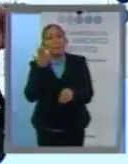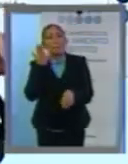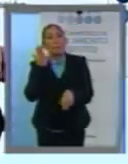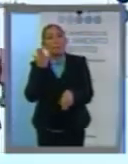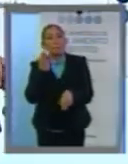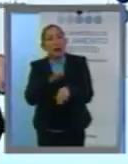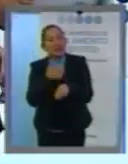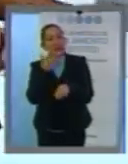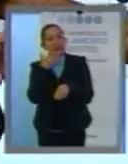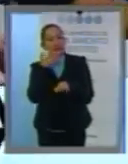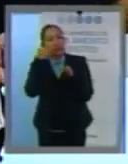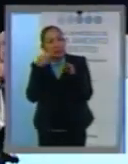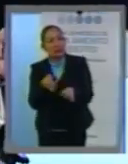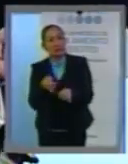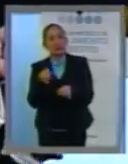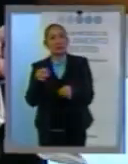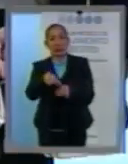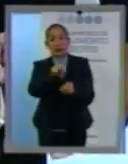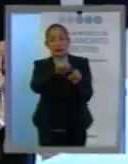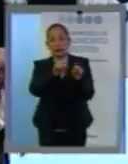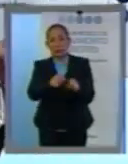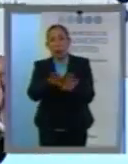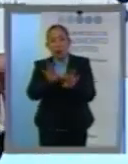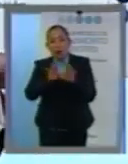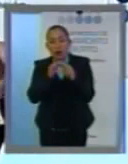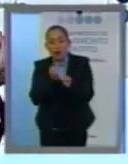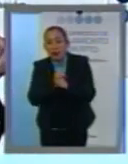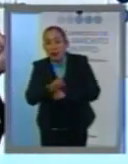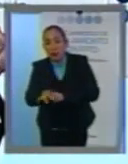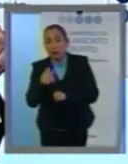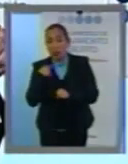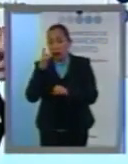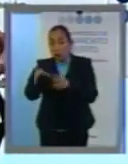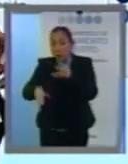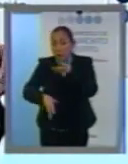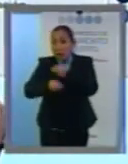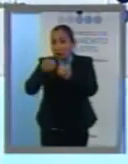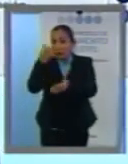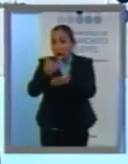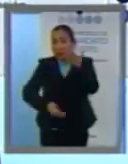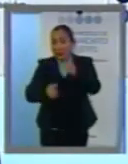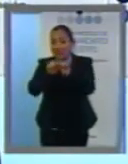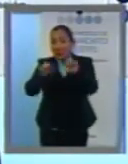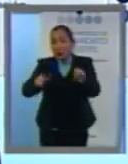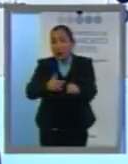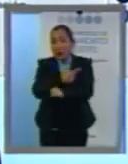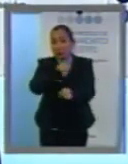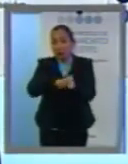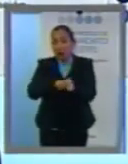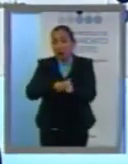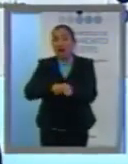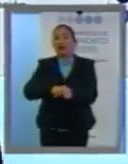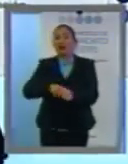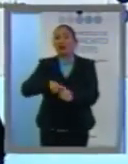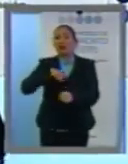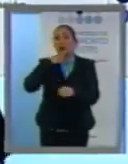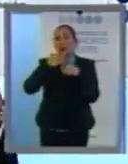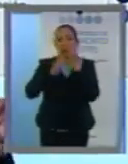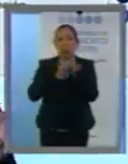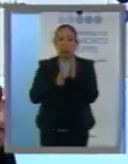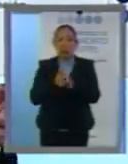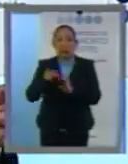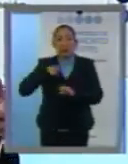más efectivo posible de todos estos sistemas. Y hay un reto adicional. El Sistema Nacional Anticorrupción debe